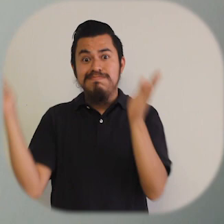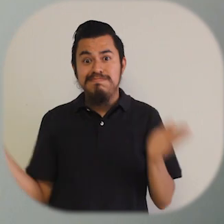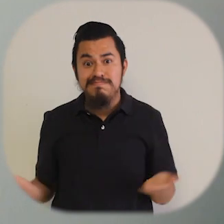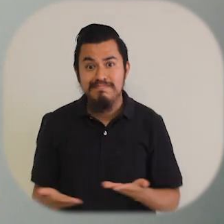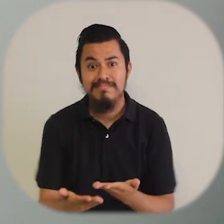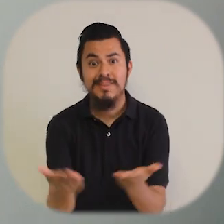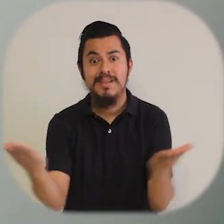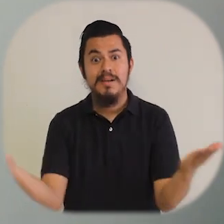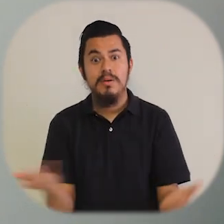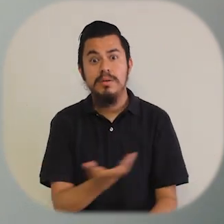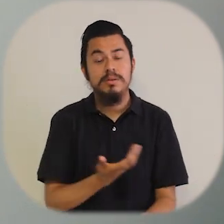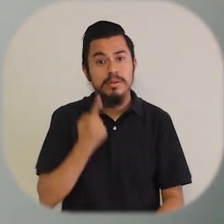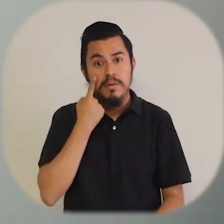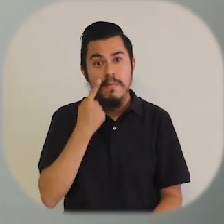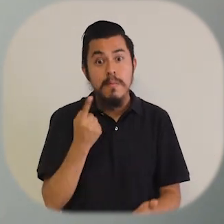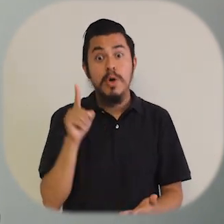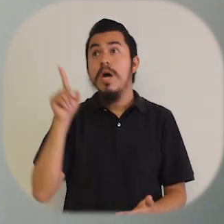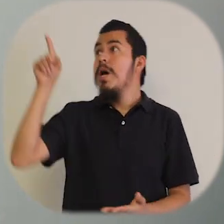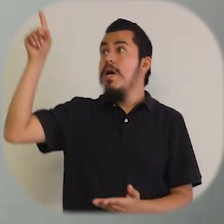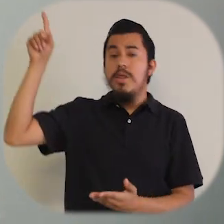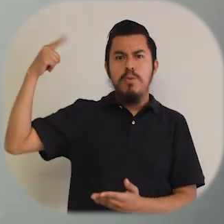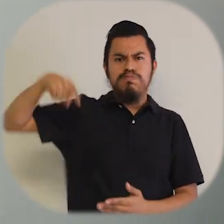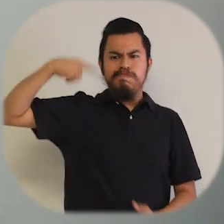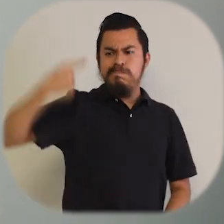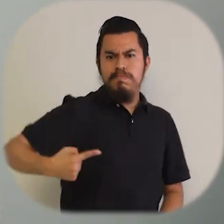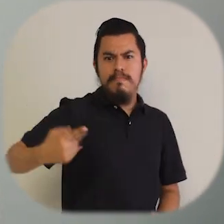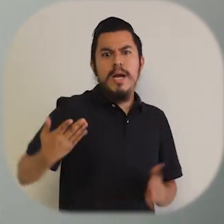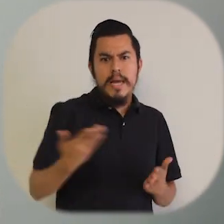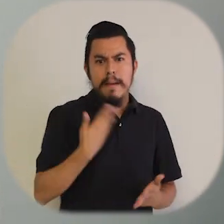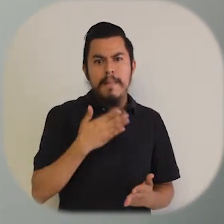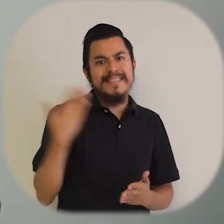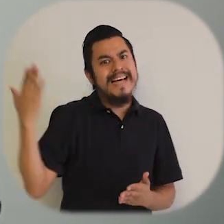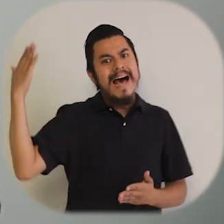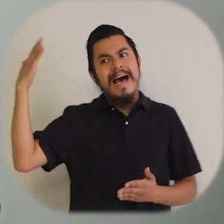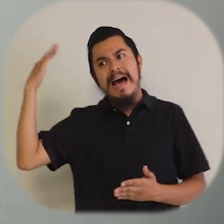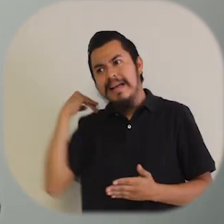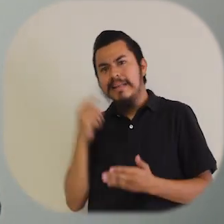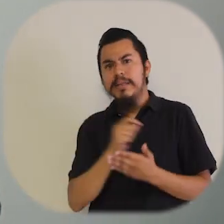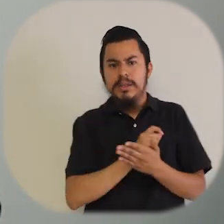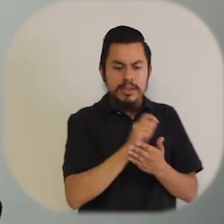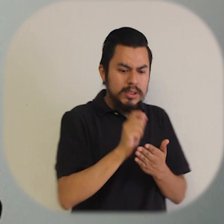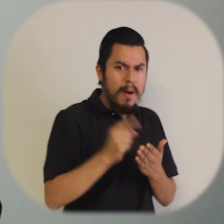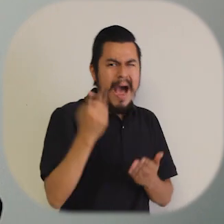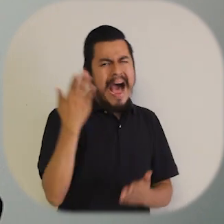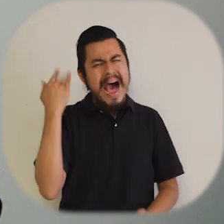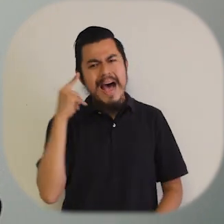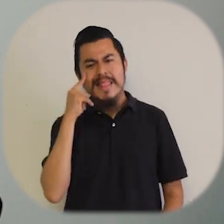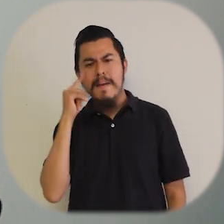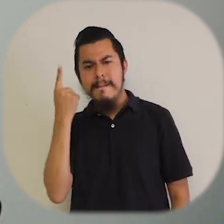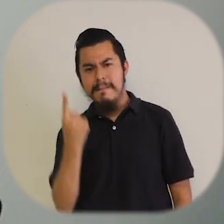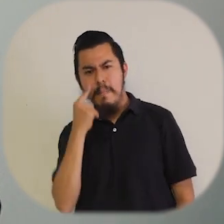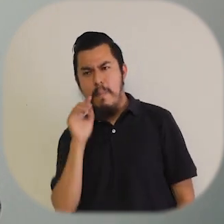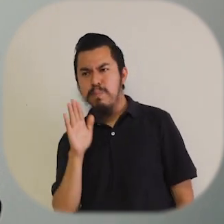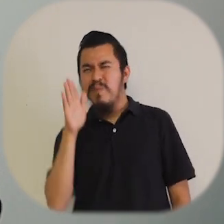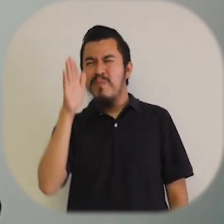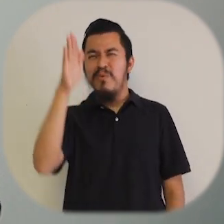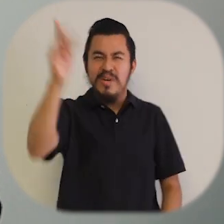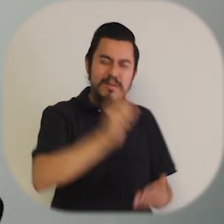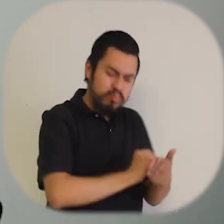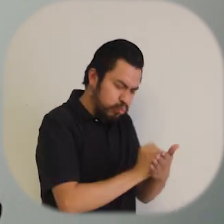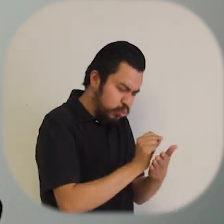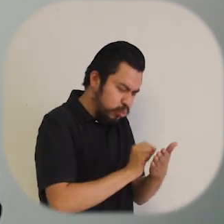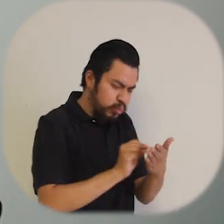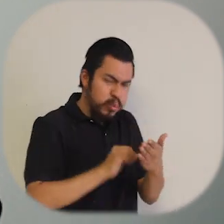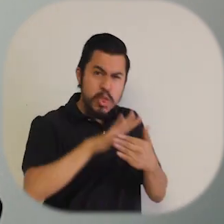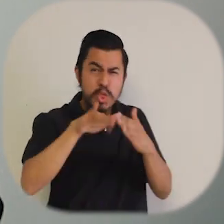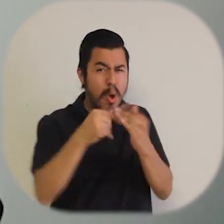siguiendo la orden del Dios eterno, que también había sido escrito por las escrituras de los profetas, para que todas las gentes obedezcan a